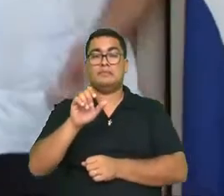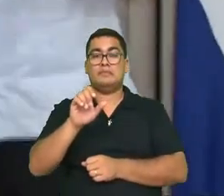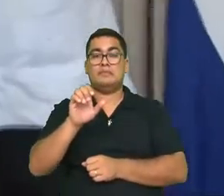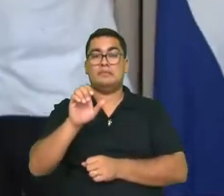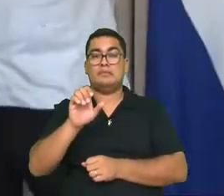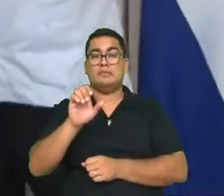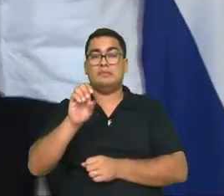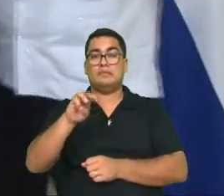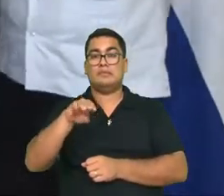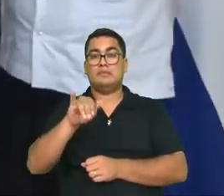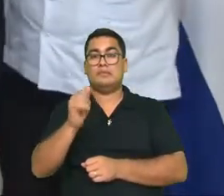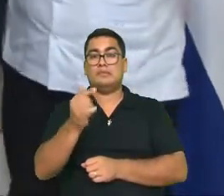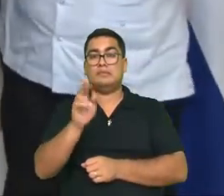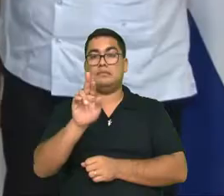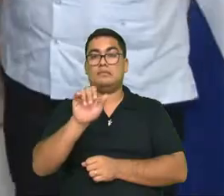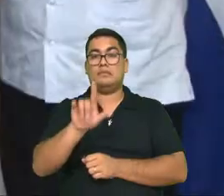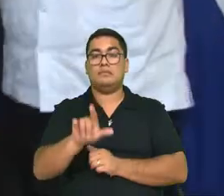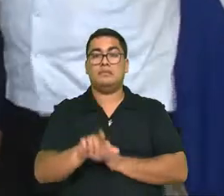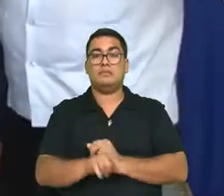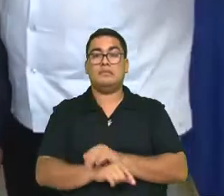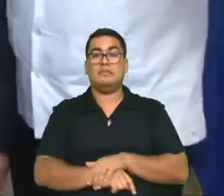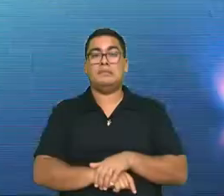les informó Miguel Carranza Mena.